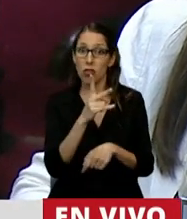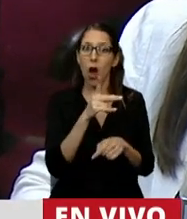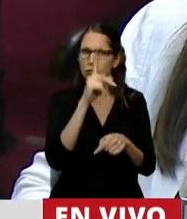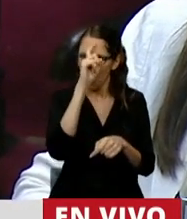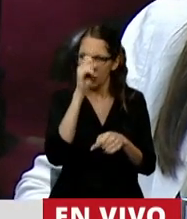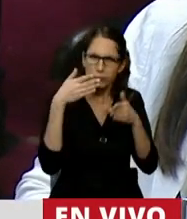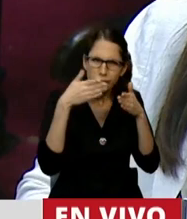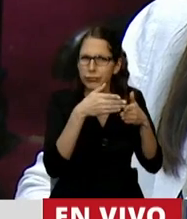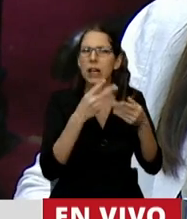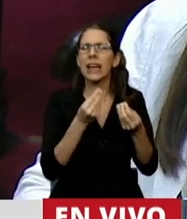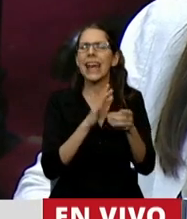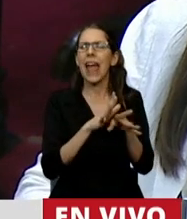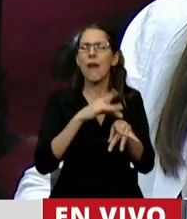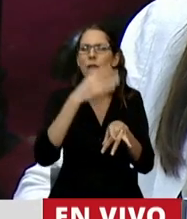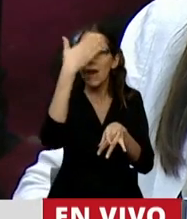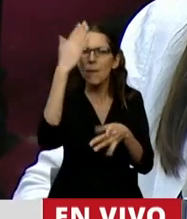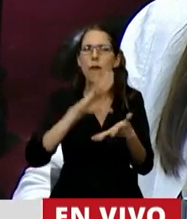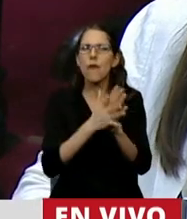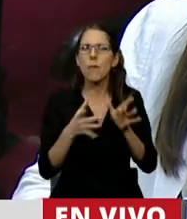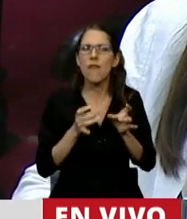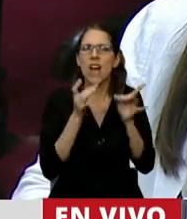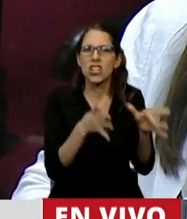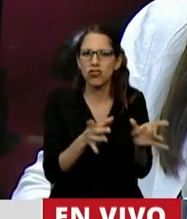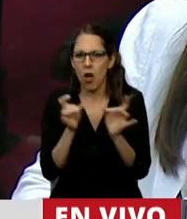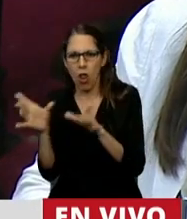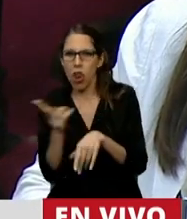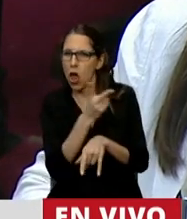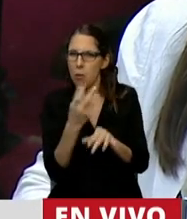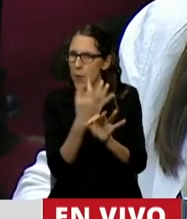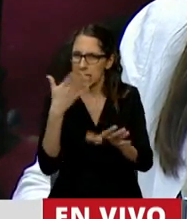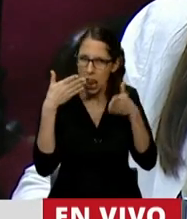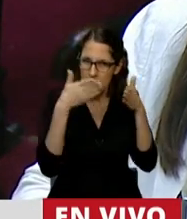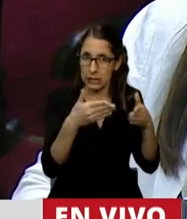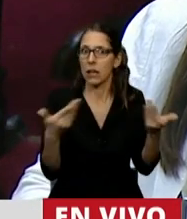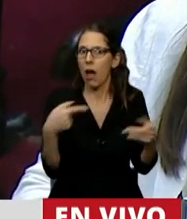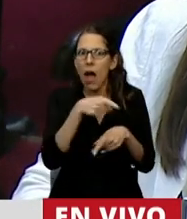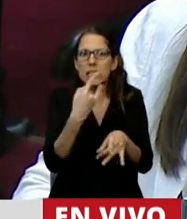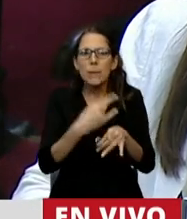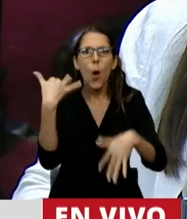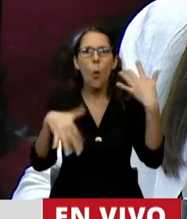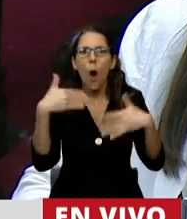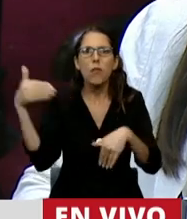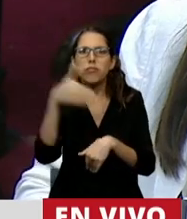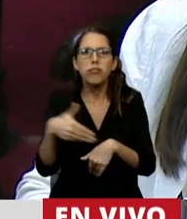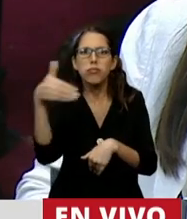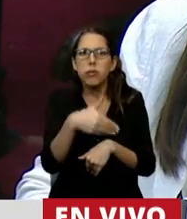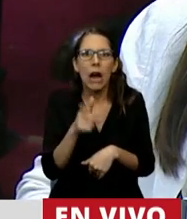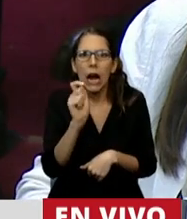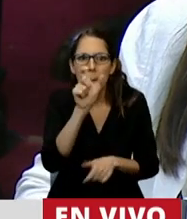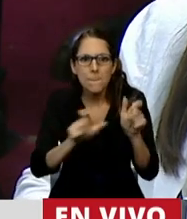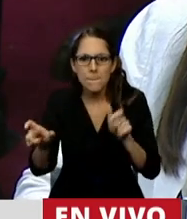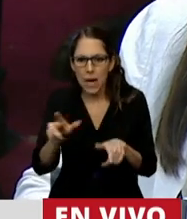infecciosas, lo que recibíamos todas las guardias eran abortos provocados, abortos